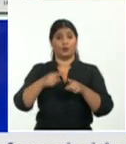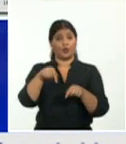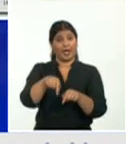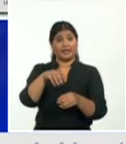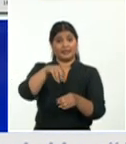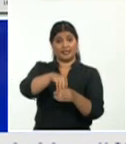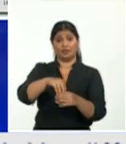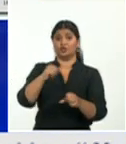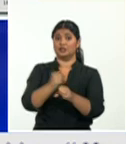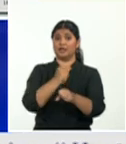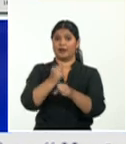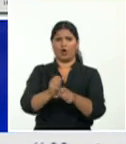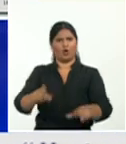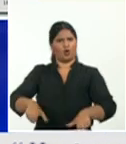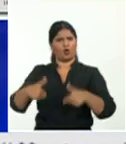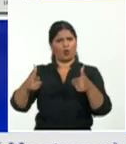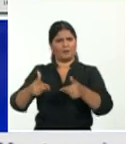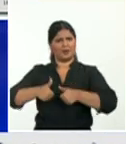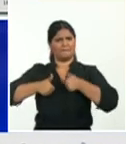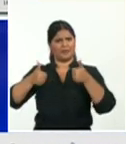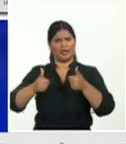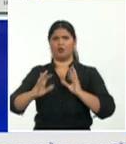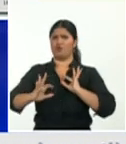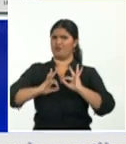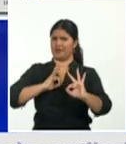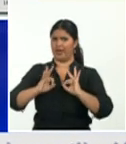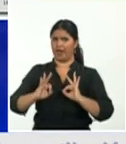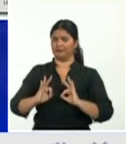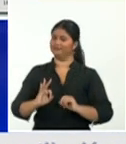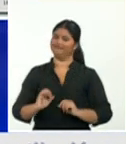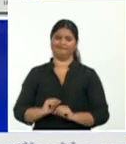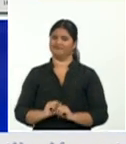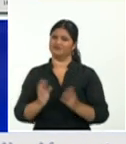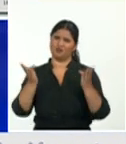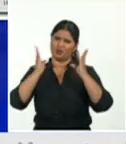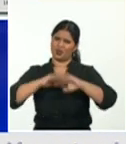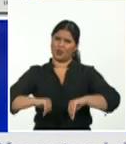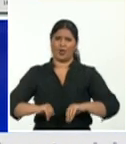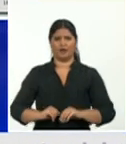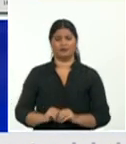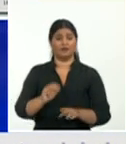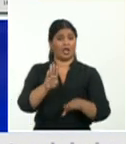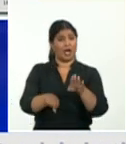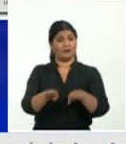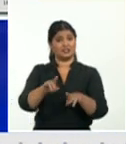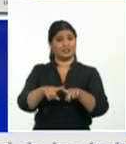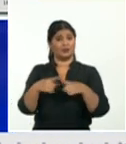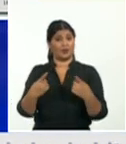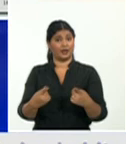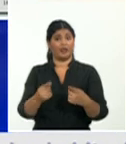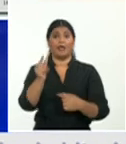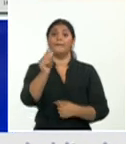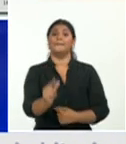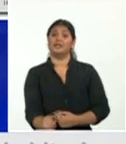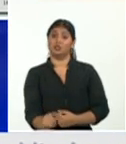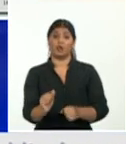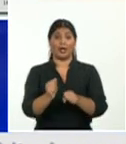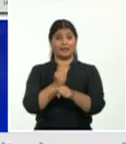un centro de trabajo, de las medidas, a veces porque trabajadores con síntomas de la enfermedad,